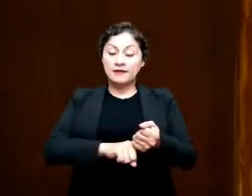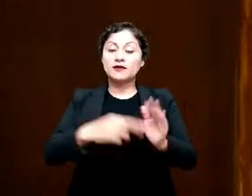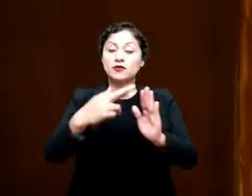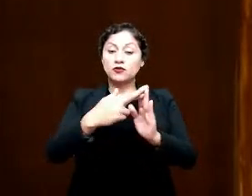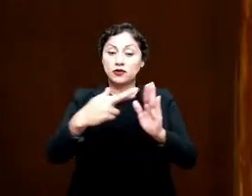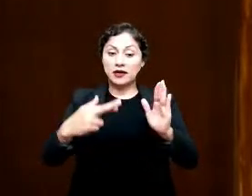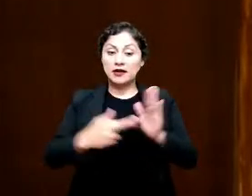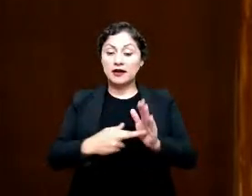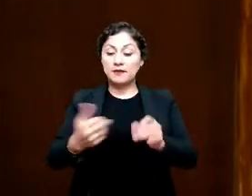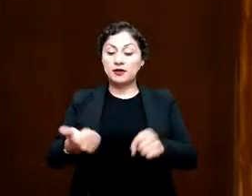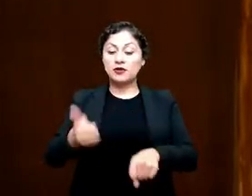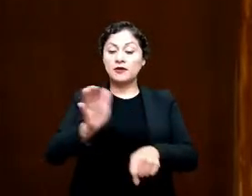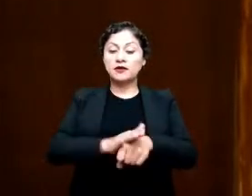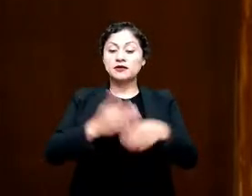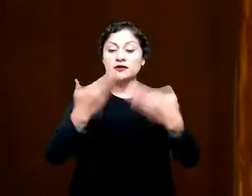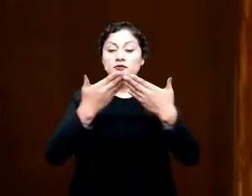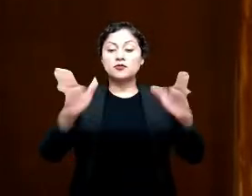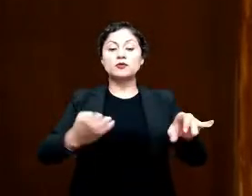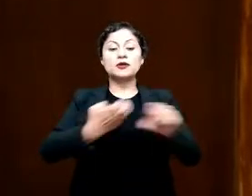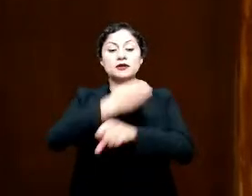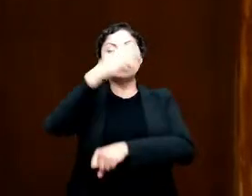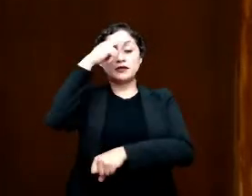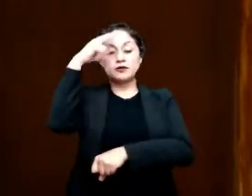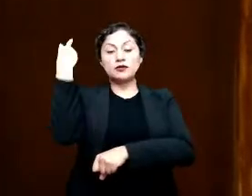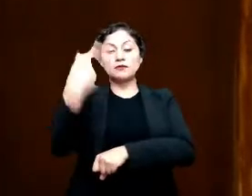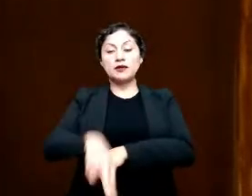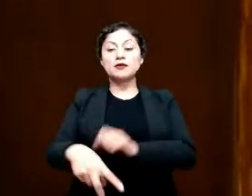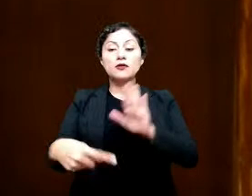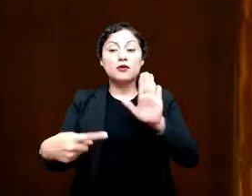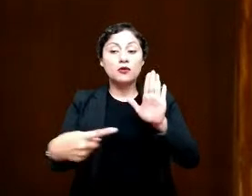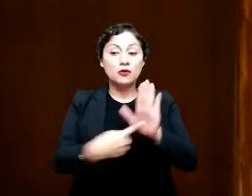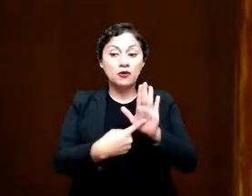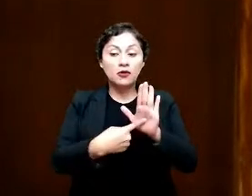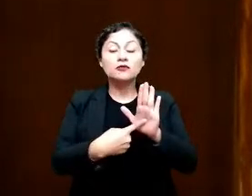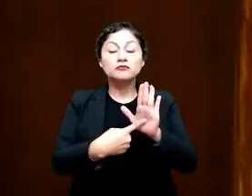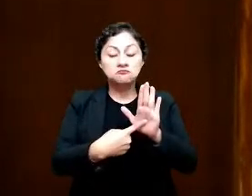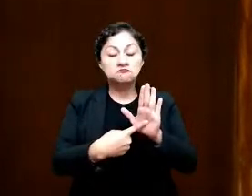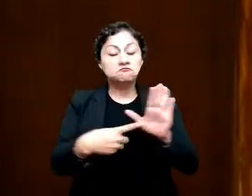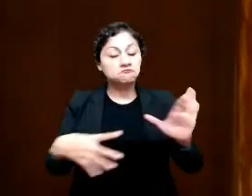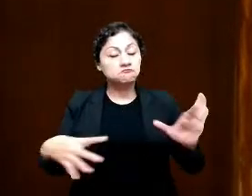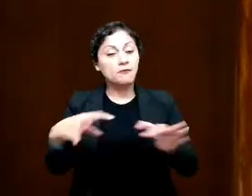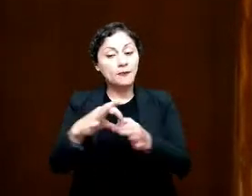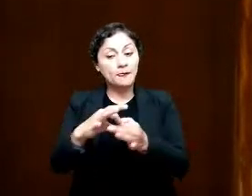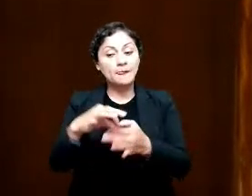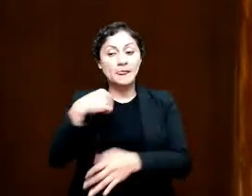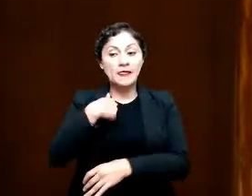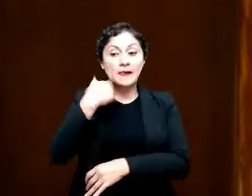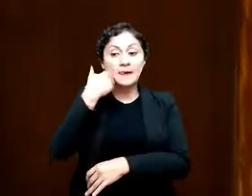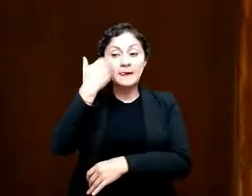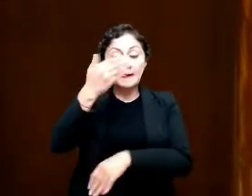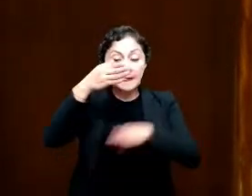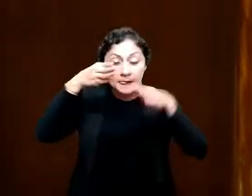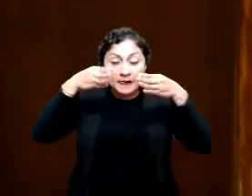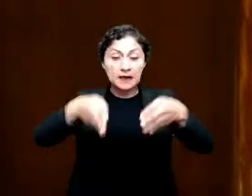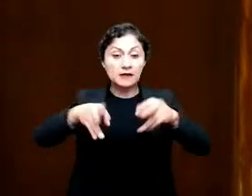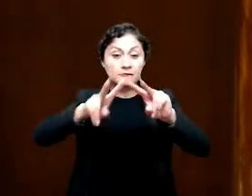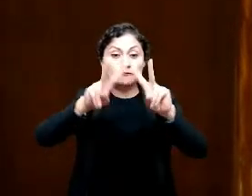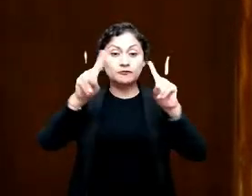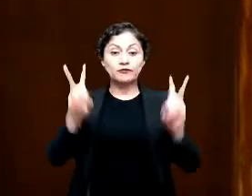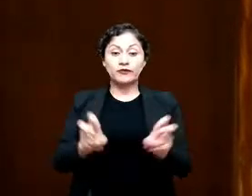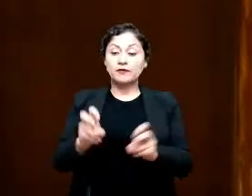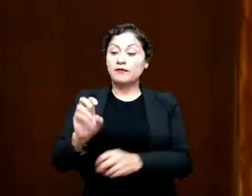la Administración Pública del Estado de México, me gustaría hablar del caso de